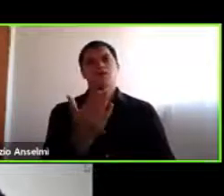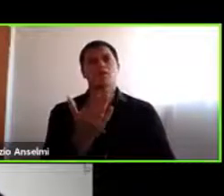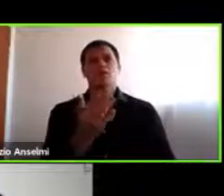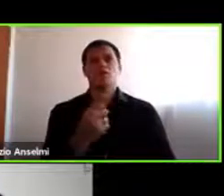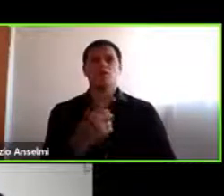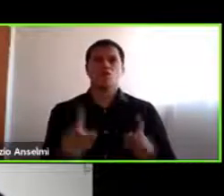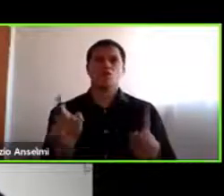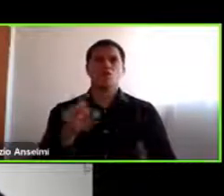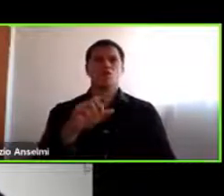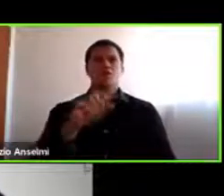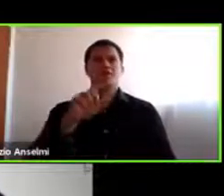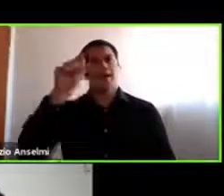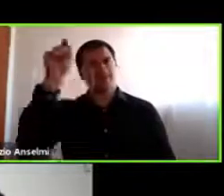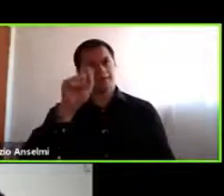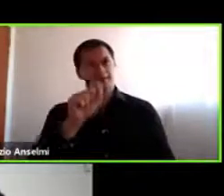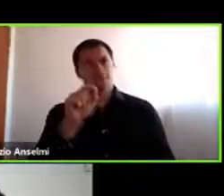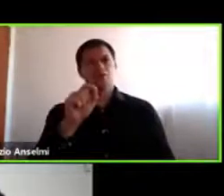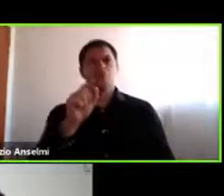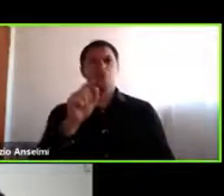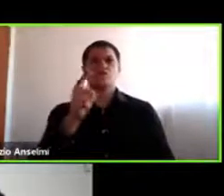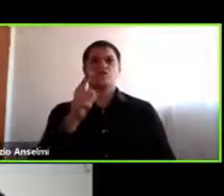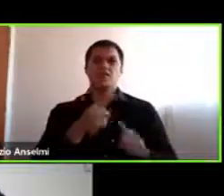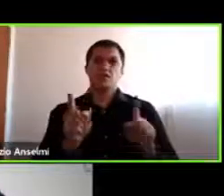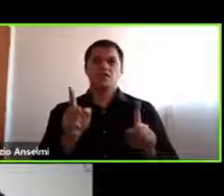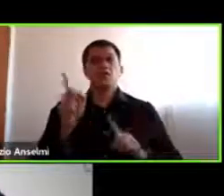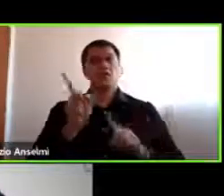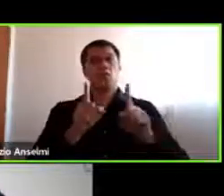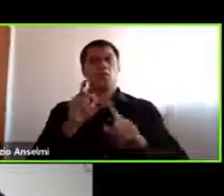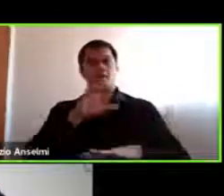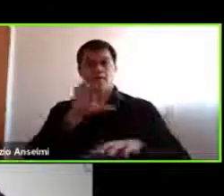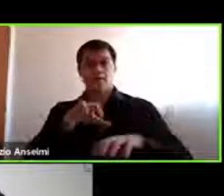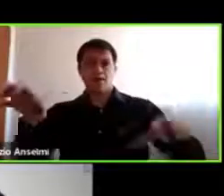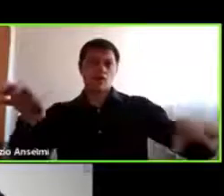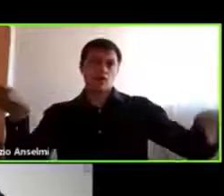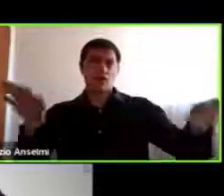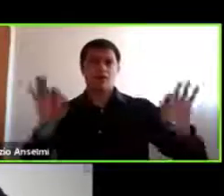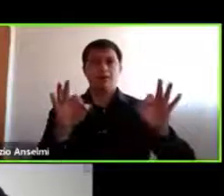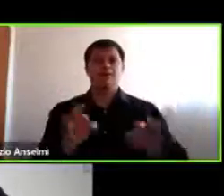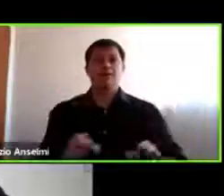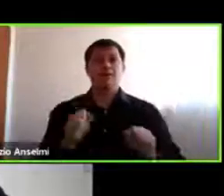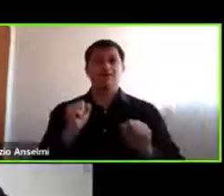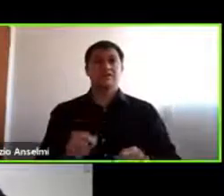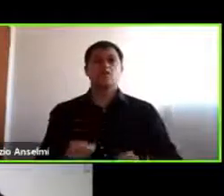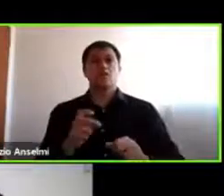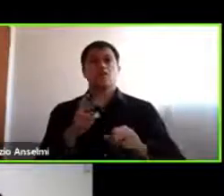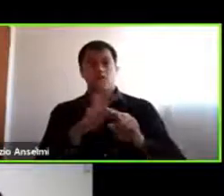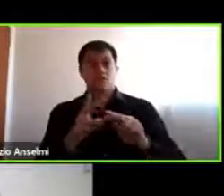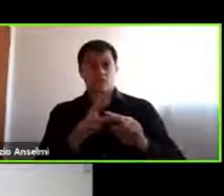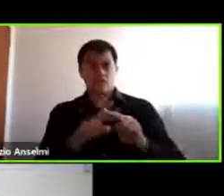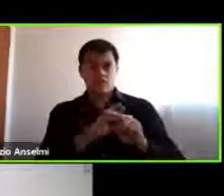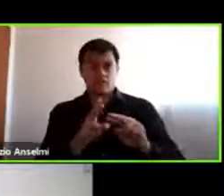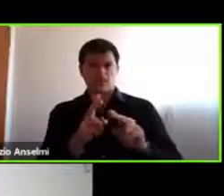distintos de algunas regiones específicas en fin si se puede intervenir en el programa en su base de conocimiento